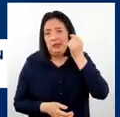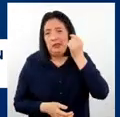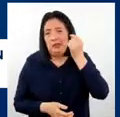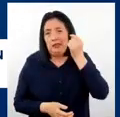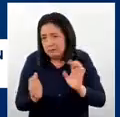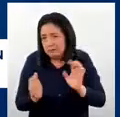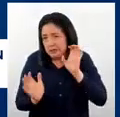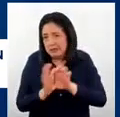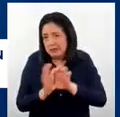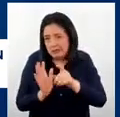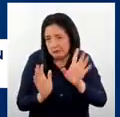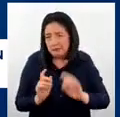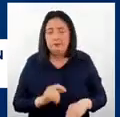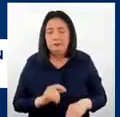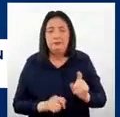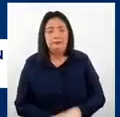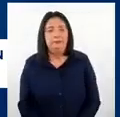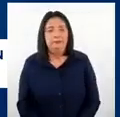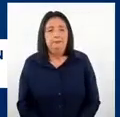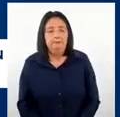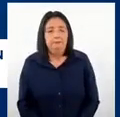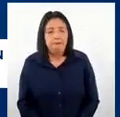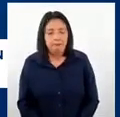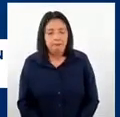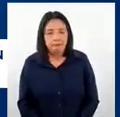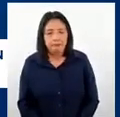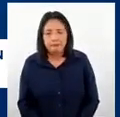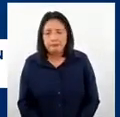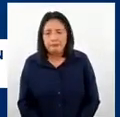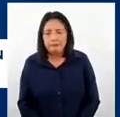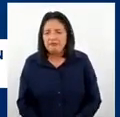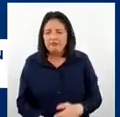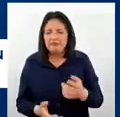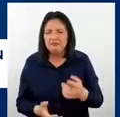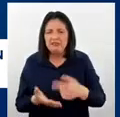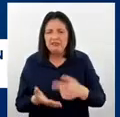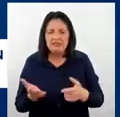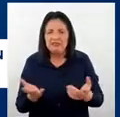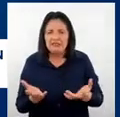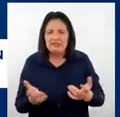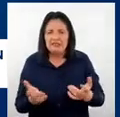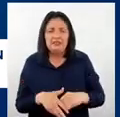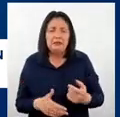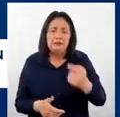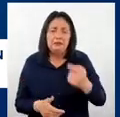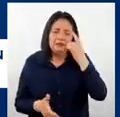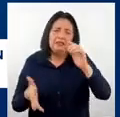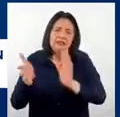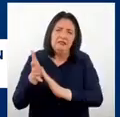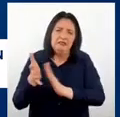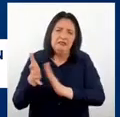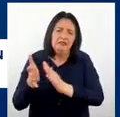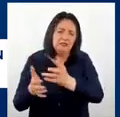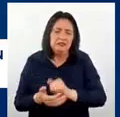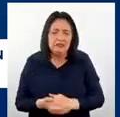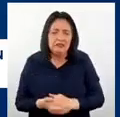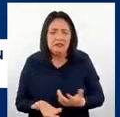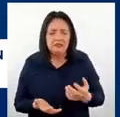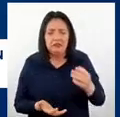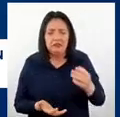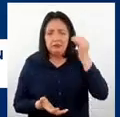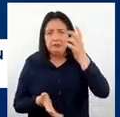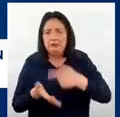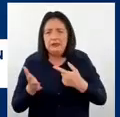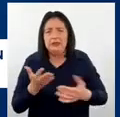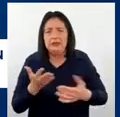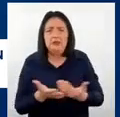tiene. claro. ¿Cuál es la posición de la Defensoría del Pueblo con respecto a estas nuevas